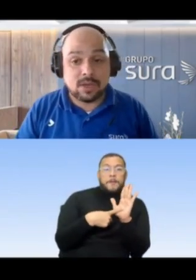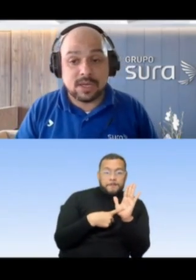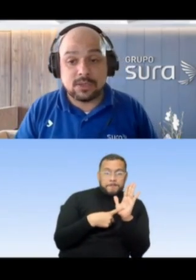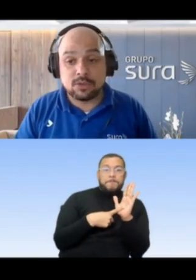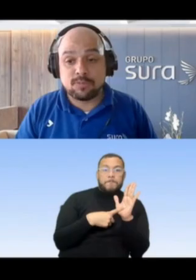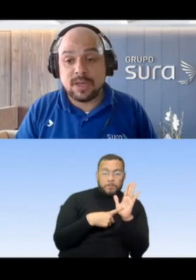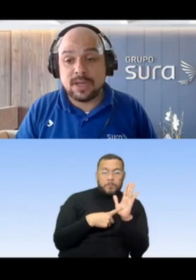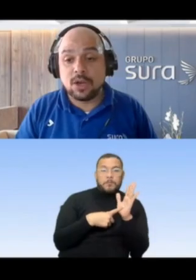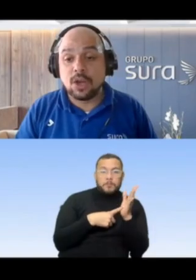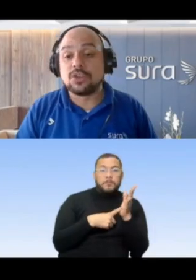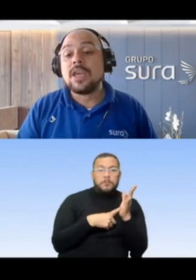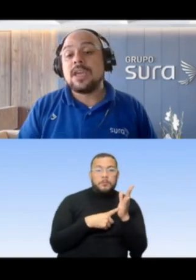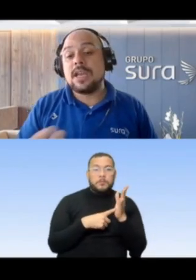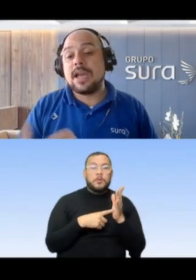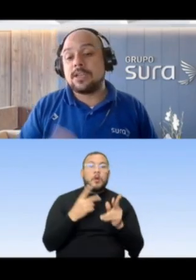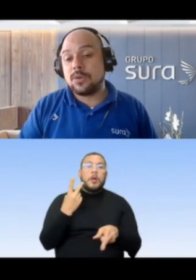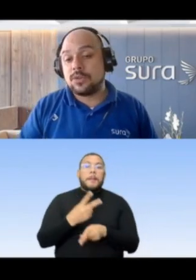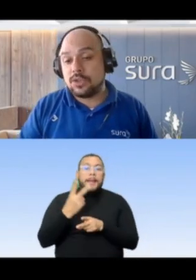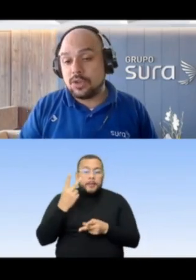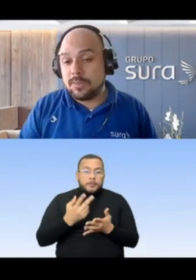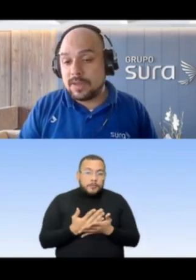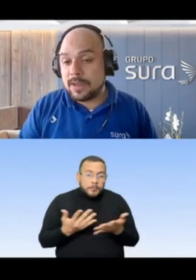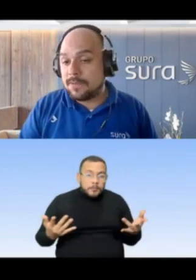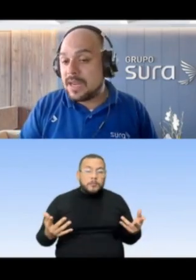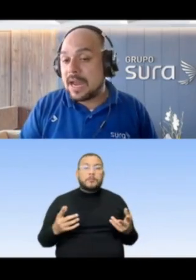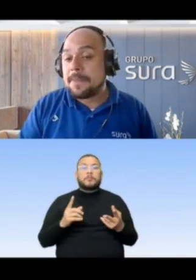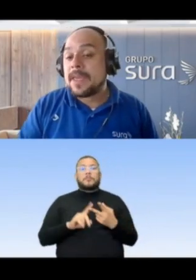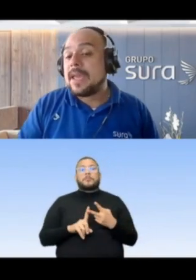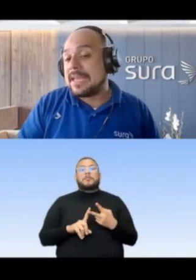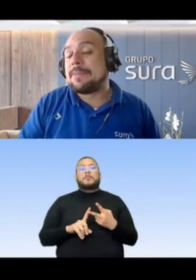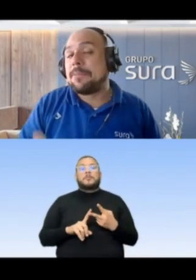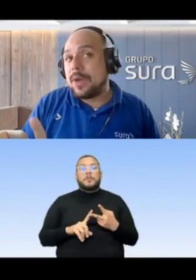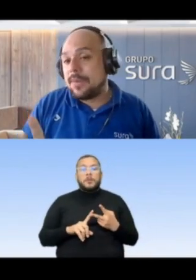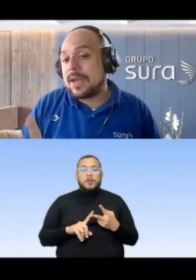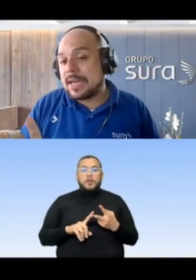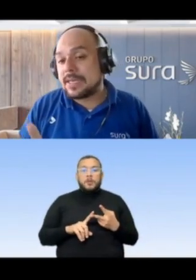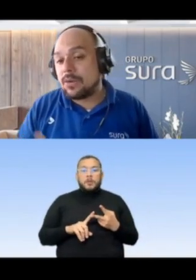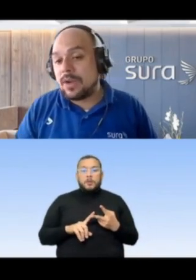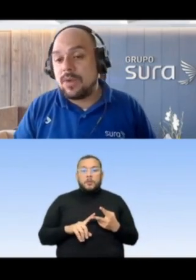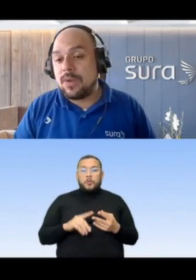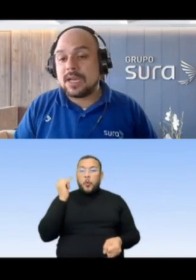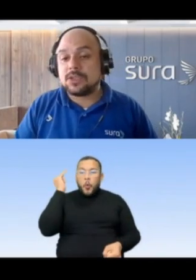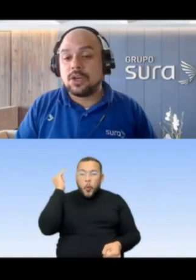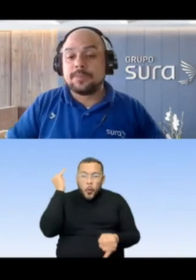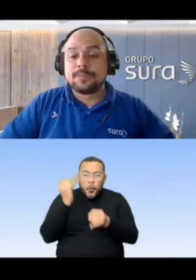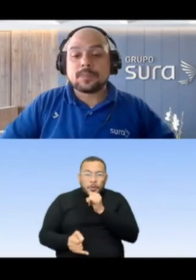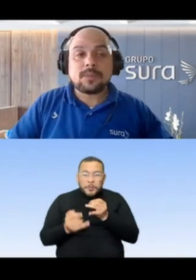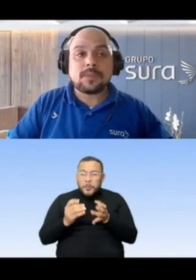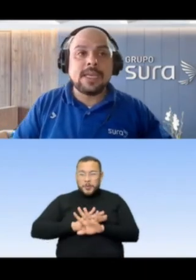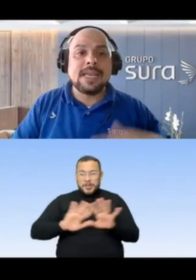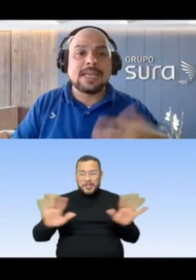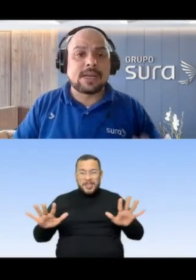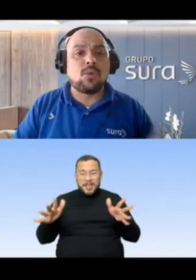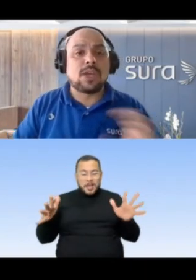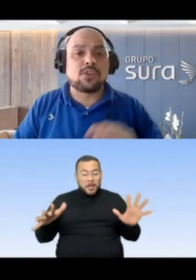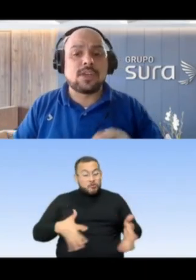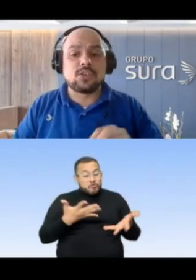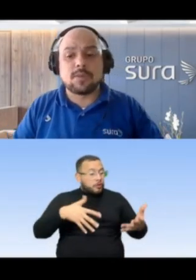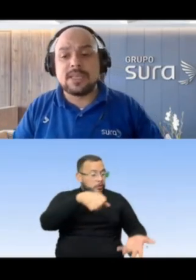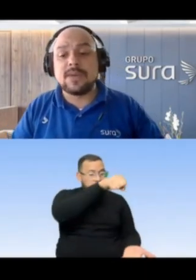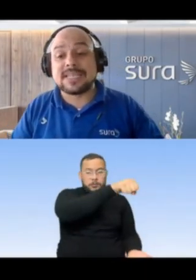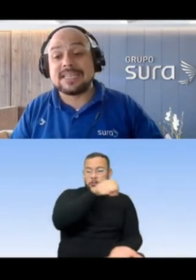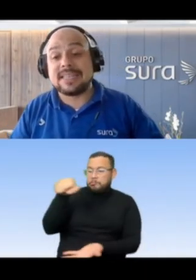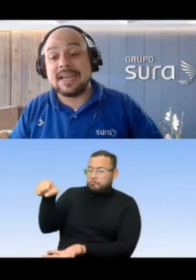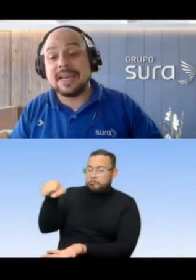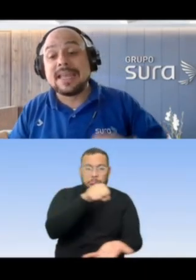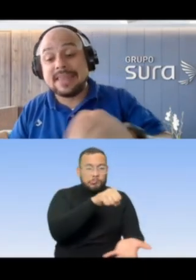y tratamiento de residuos peligrosos. Y la exposición final, esta puede variar según la ubicación y las